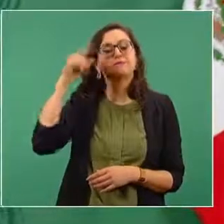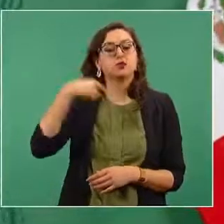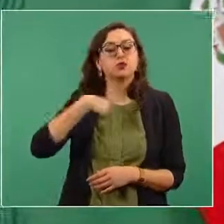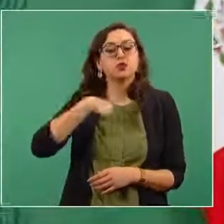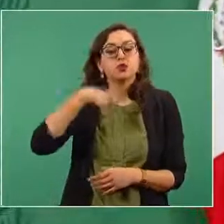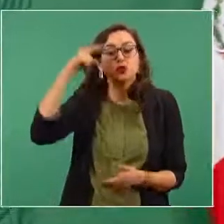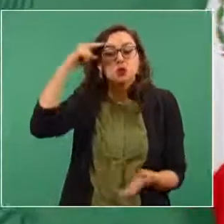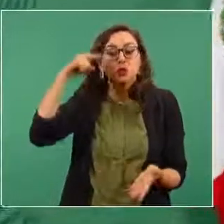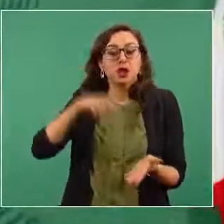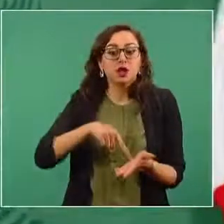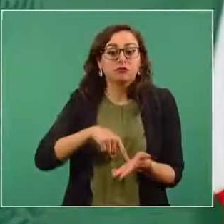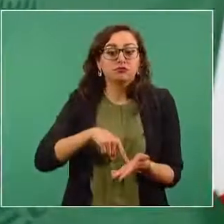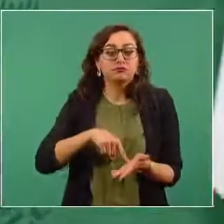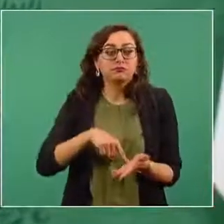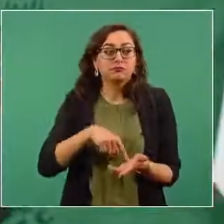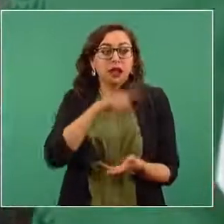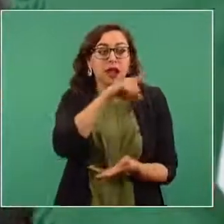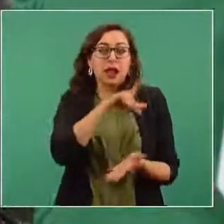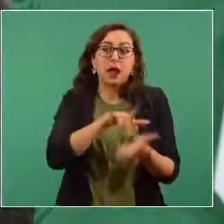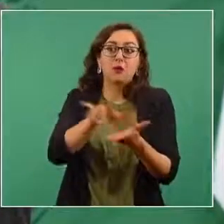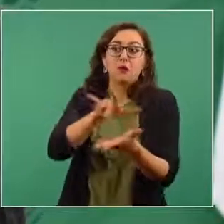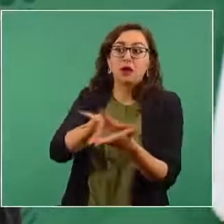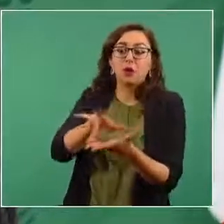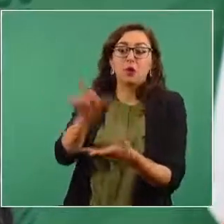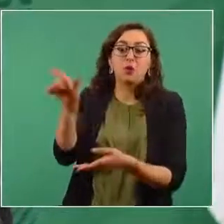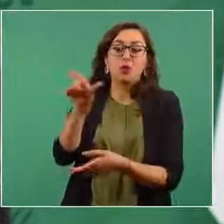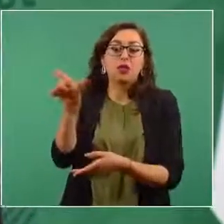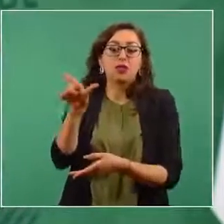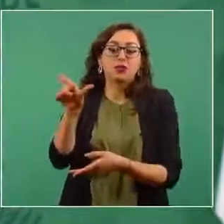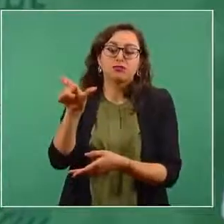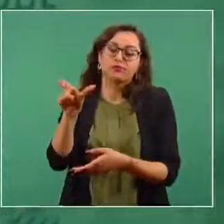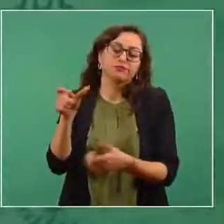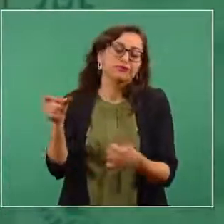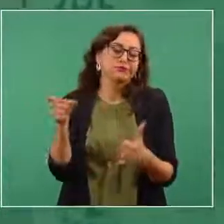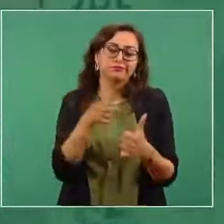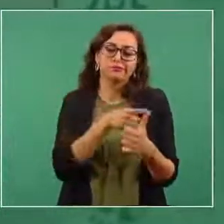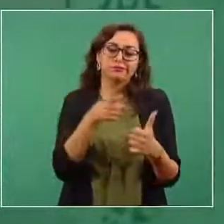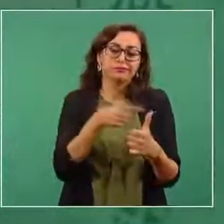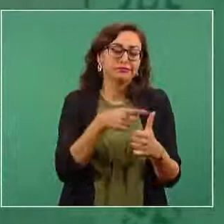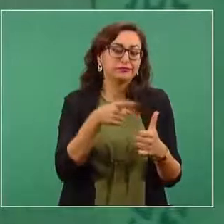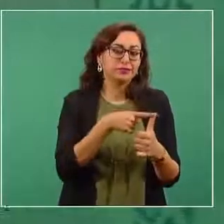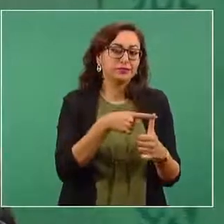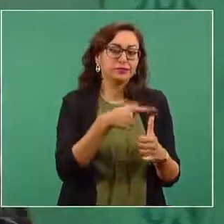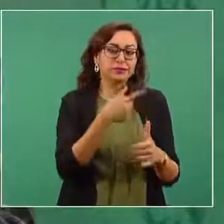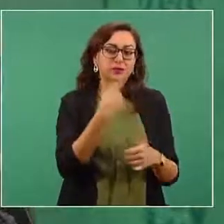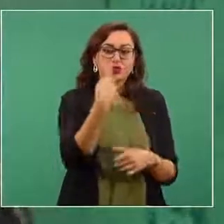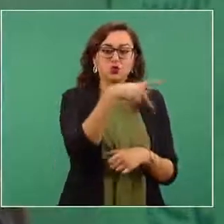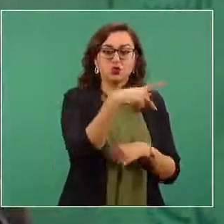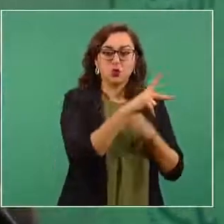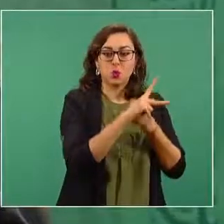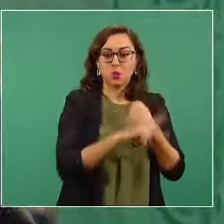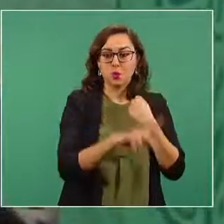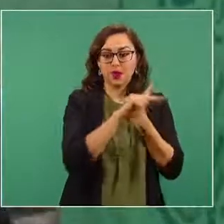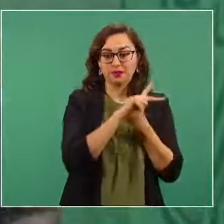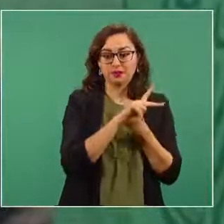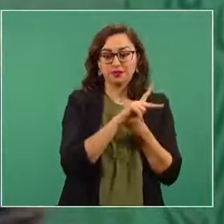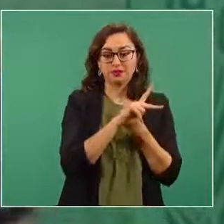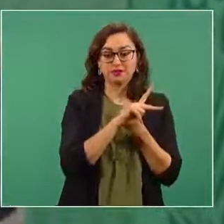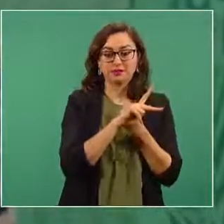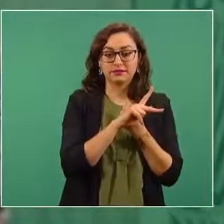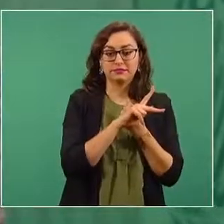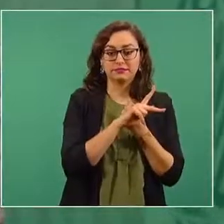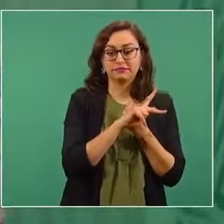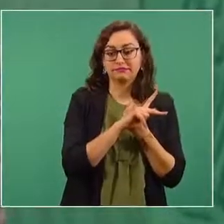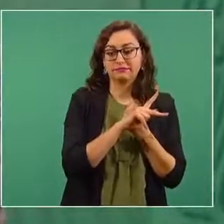Considero que esto es cuando él cumpla el compromiso que tiene de vacunar